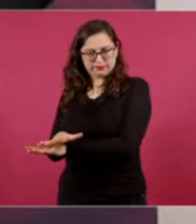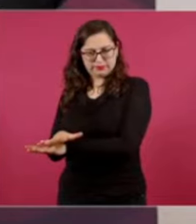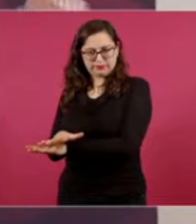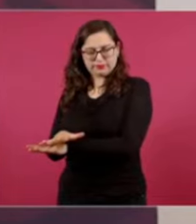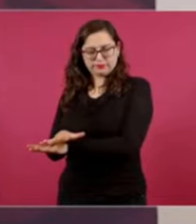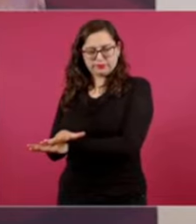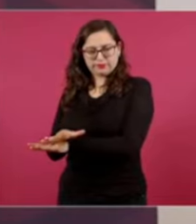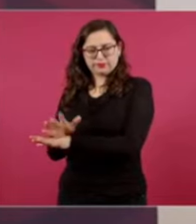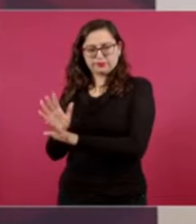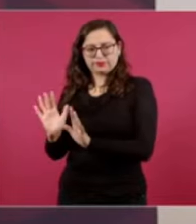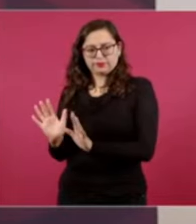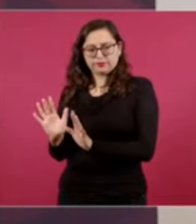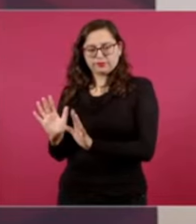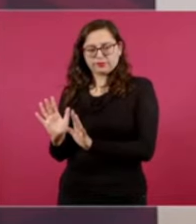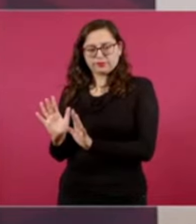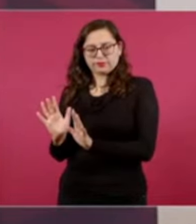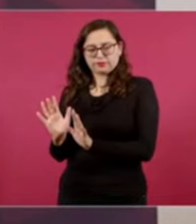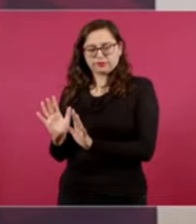que es